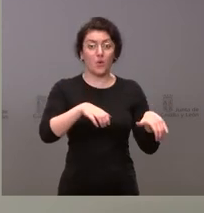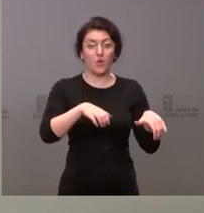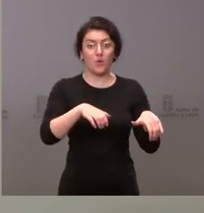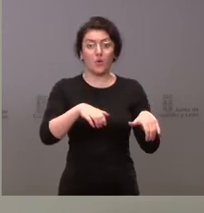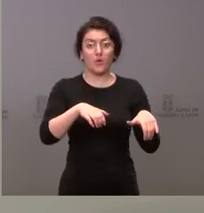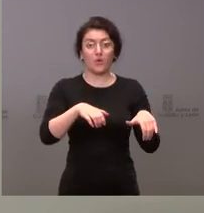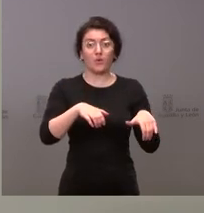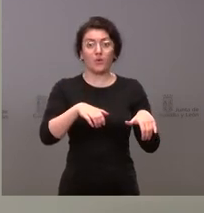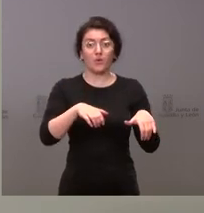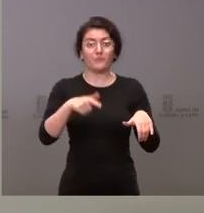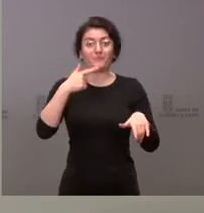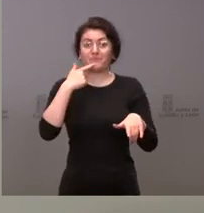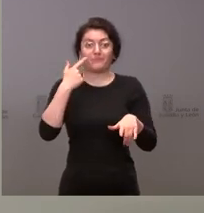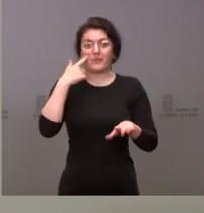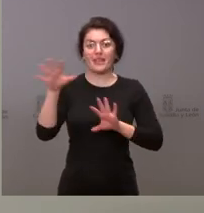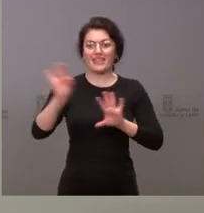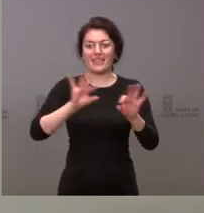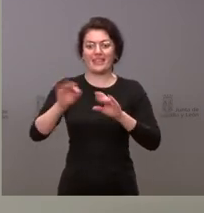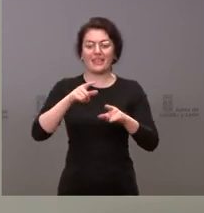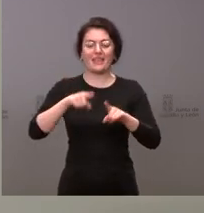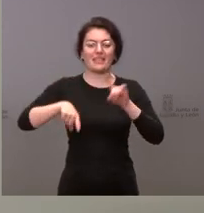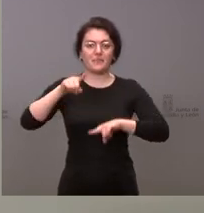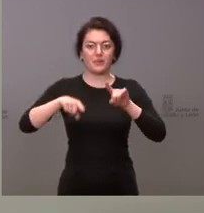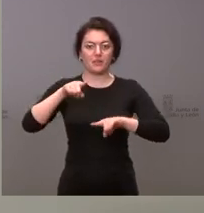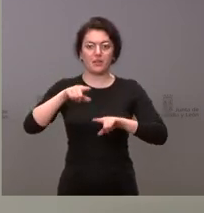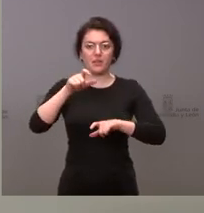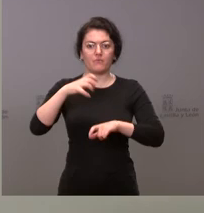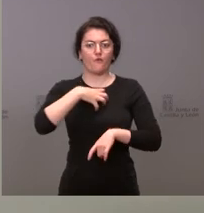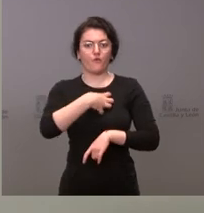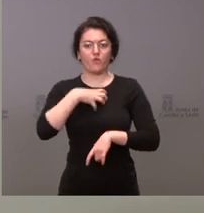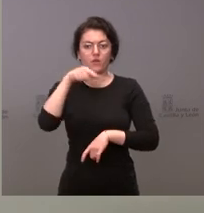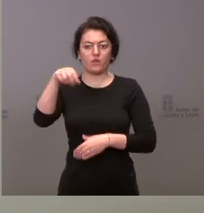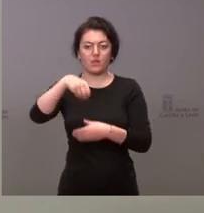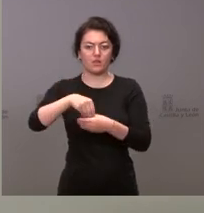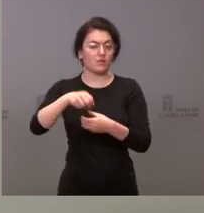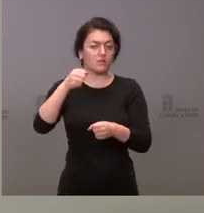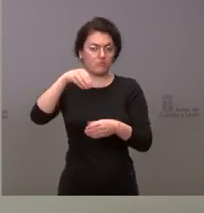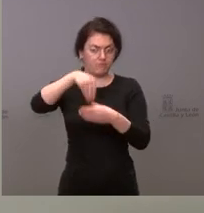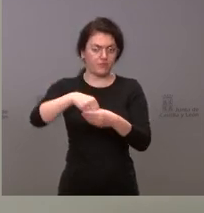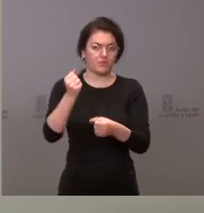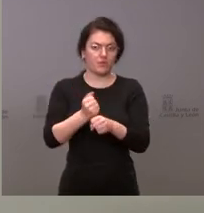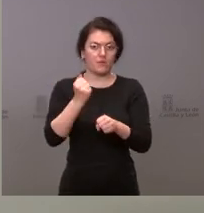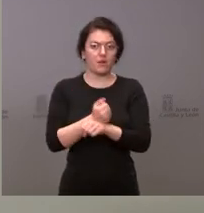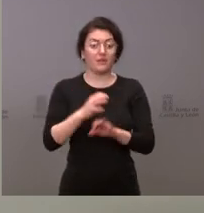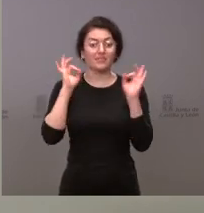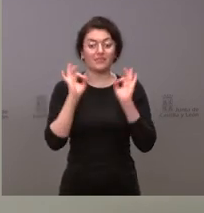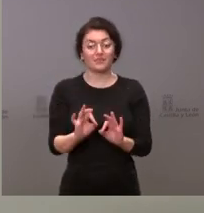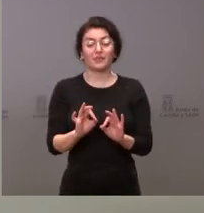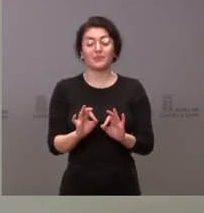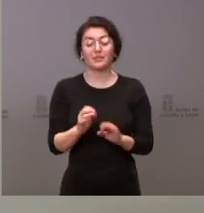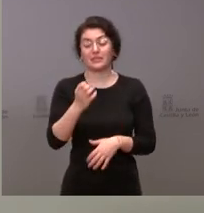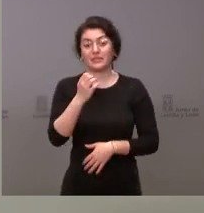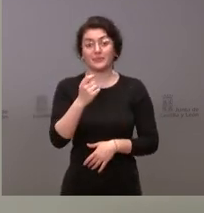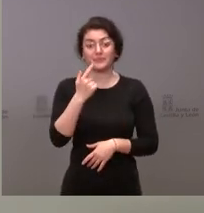relación con los empleados públicos que allí trabajan y particularmente que se tenga en cuenta el hecho de que